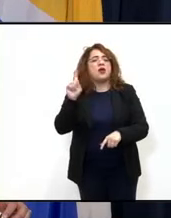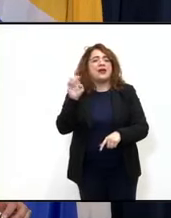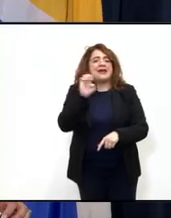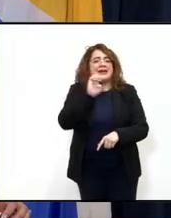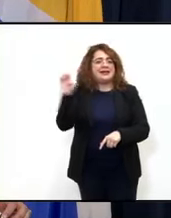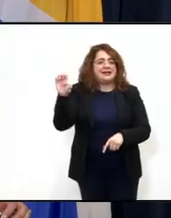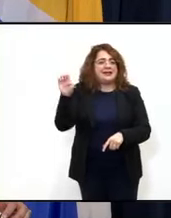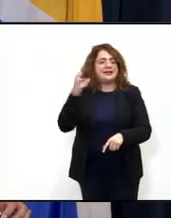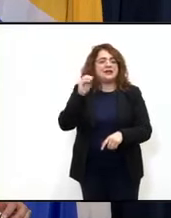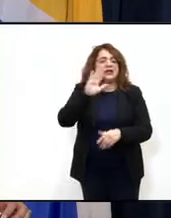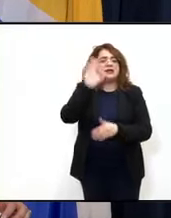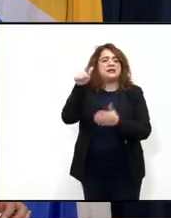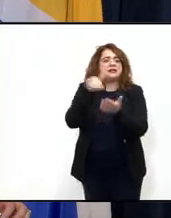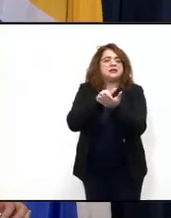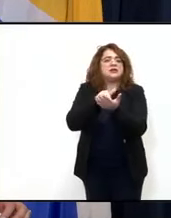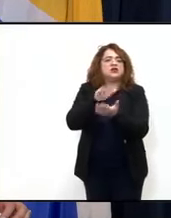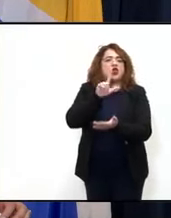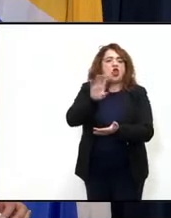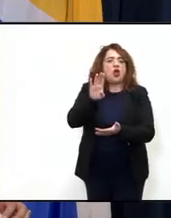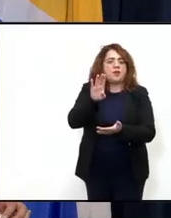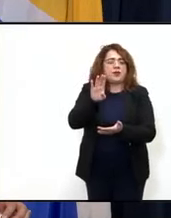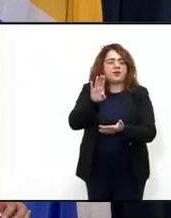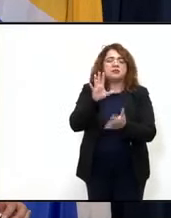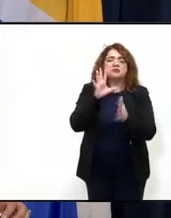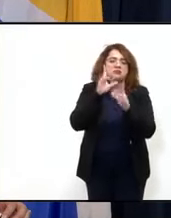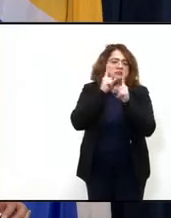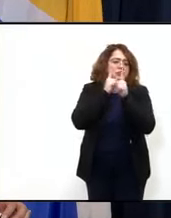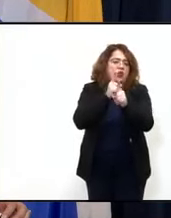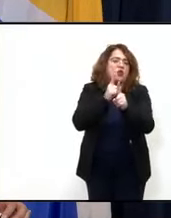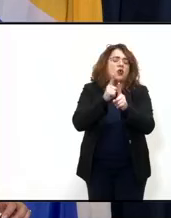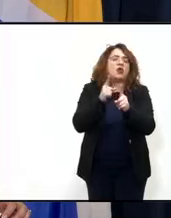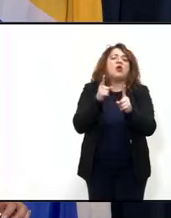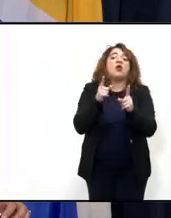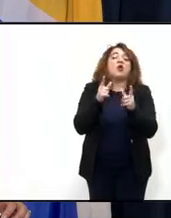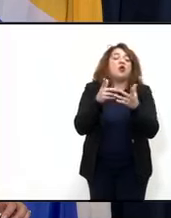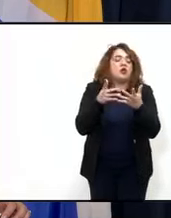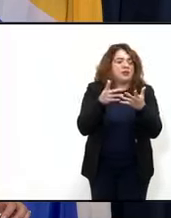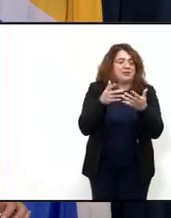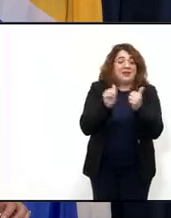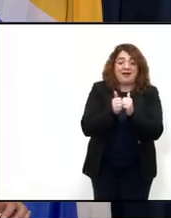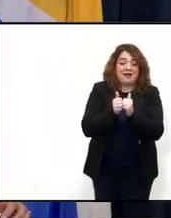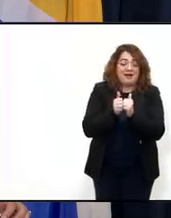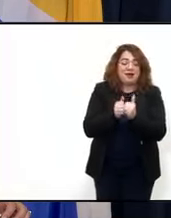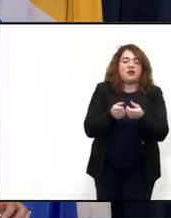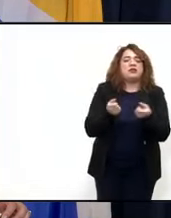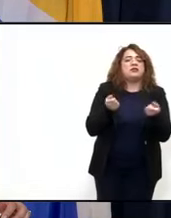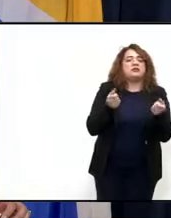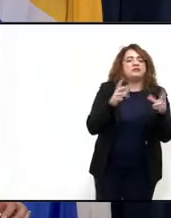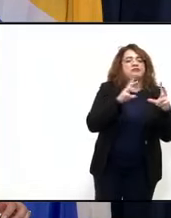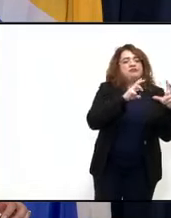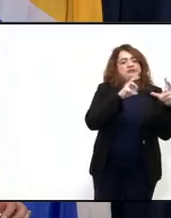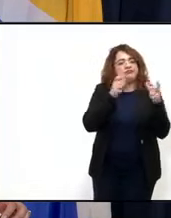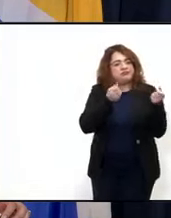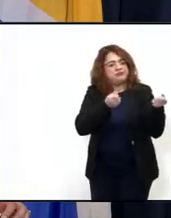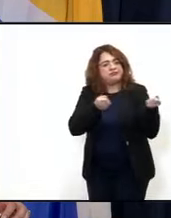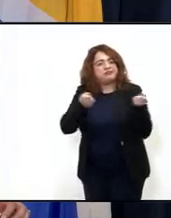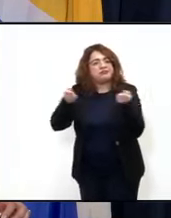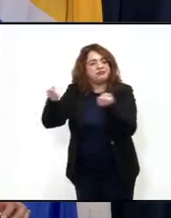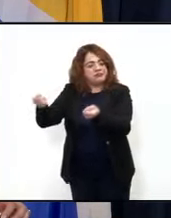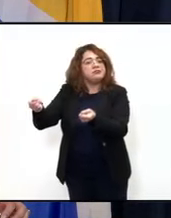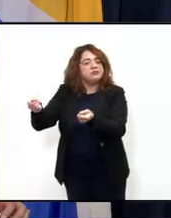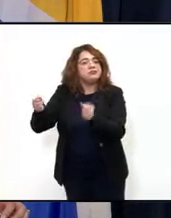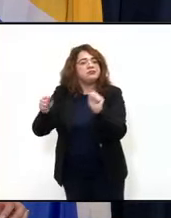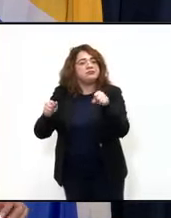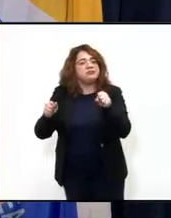Long Beach en el mes de febrero para llevar las vacunas directamente a las áreas más afectadas por COVID-19